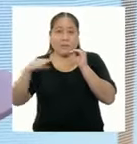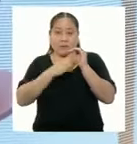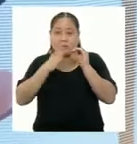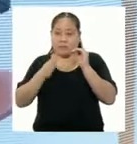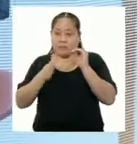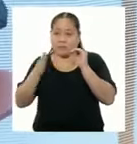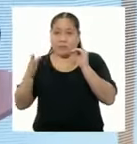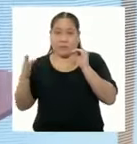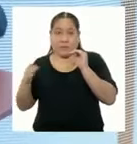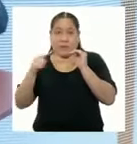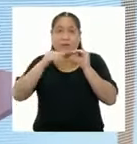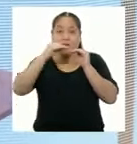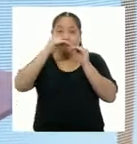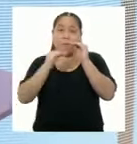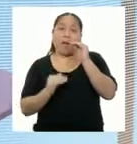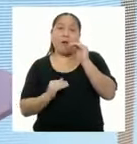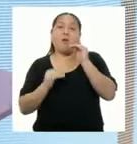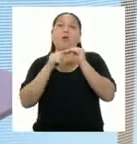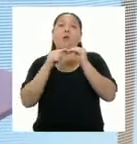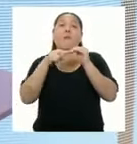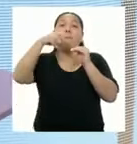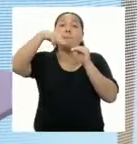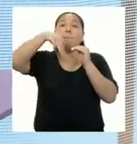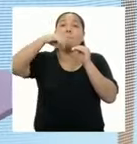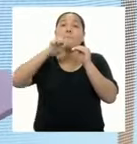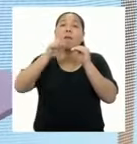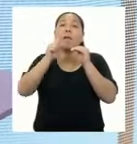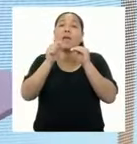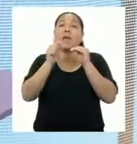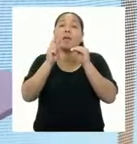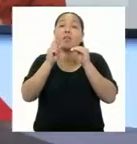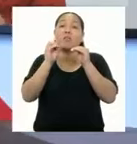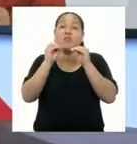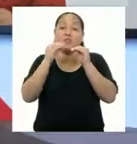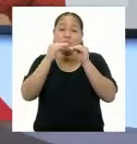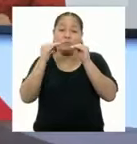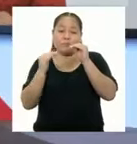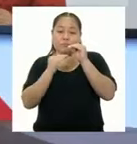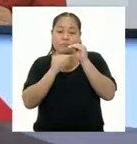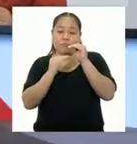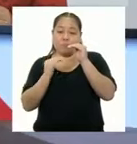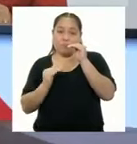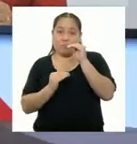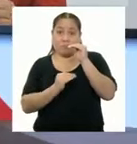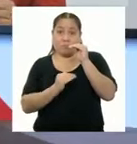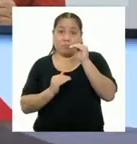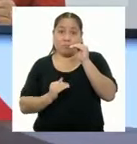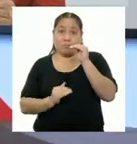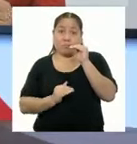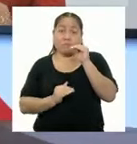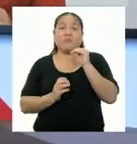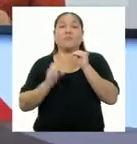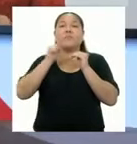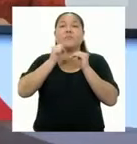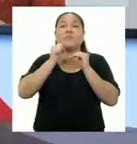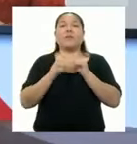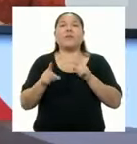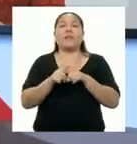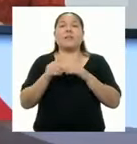son inferiores al metro, por eso se llaman submúltiplos, ¿verdad? Exactamente. Y también